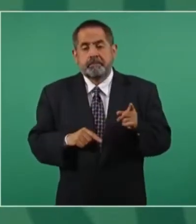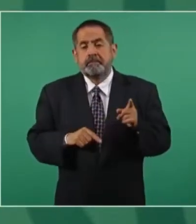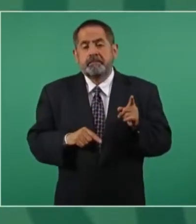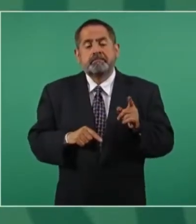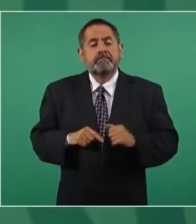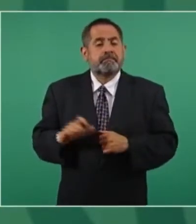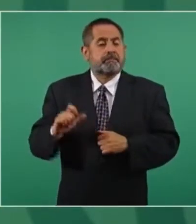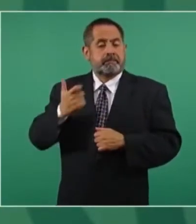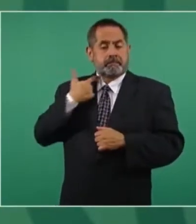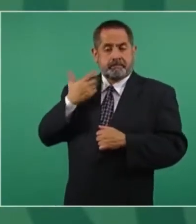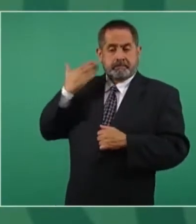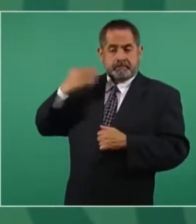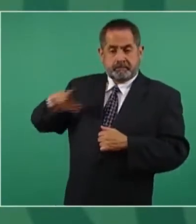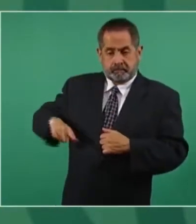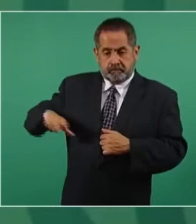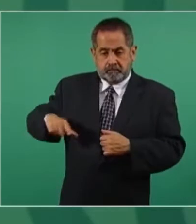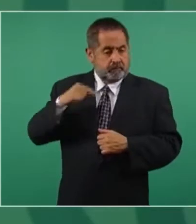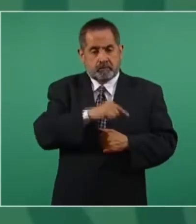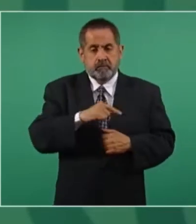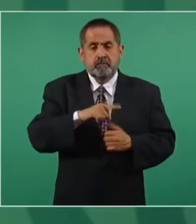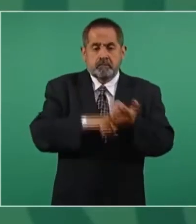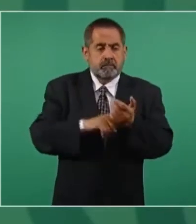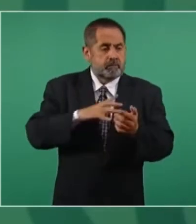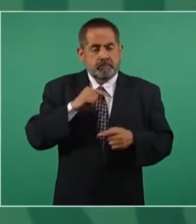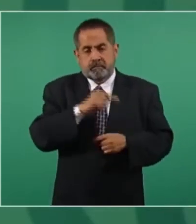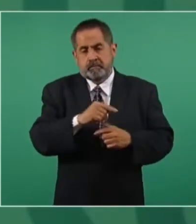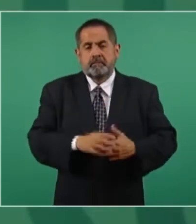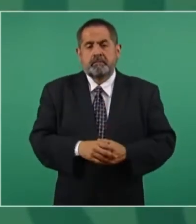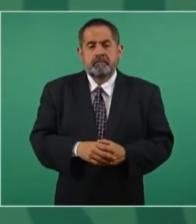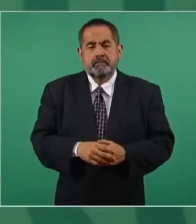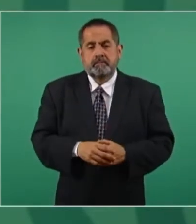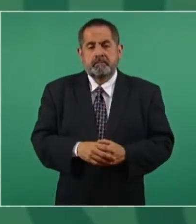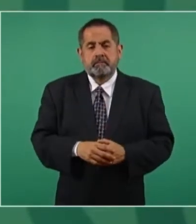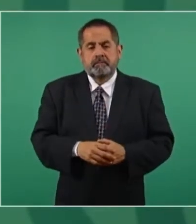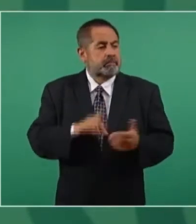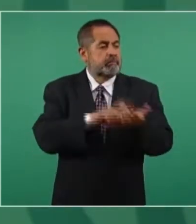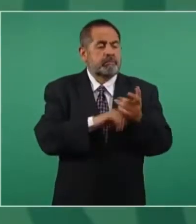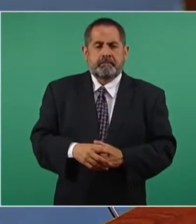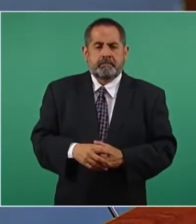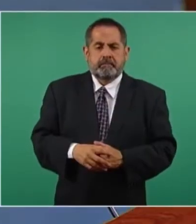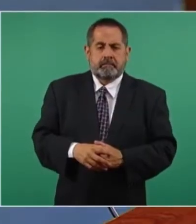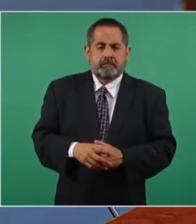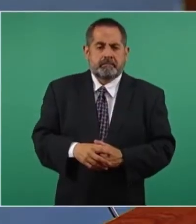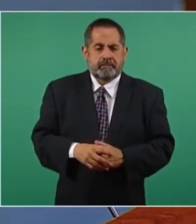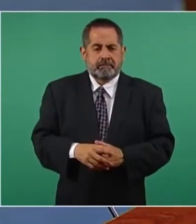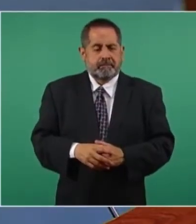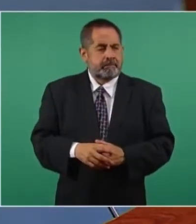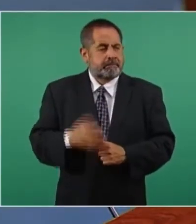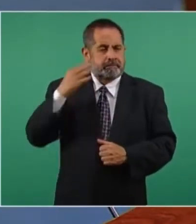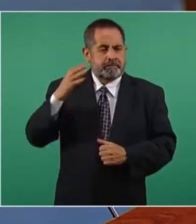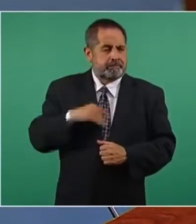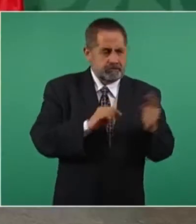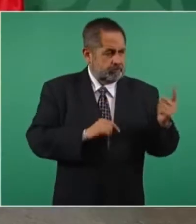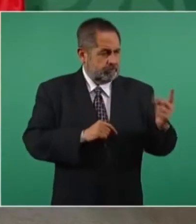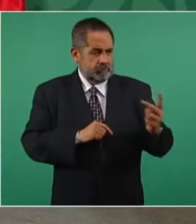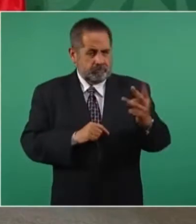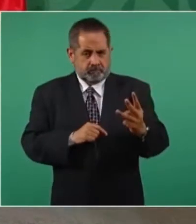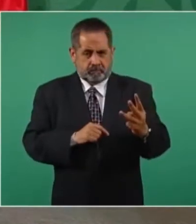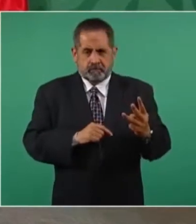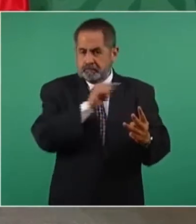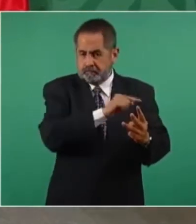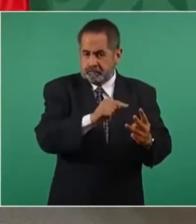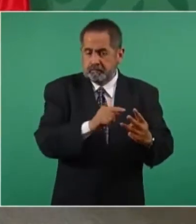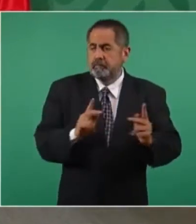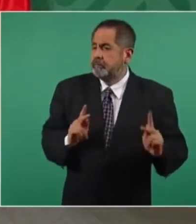anterior había un monopolio. Habían tres distribuidoras que